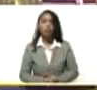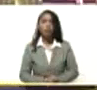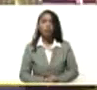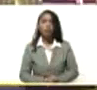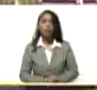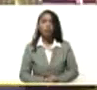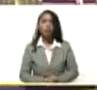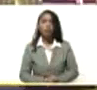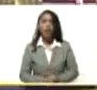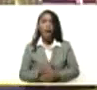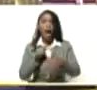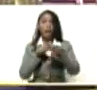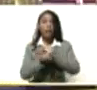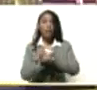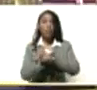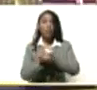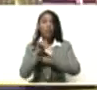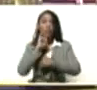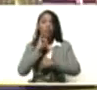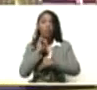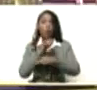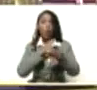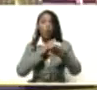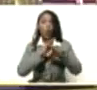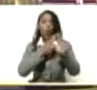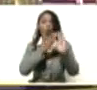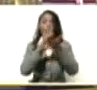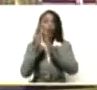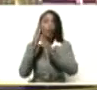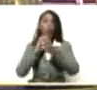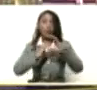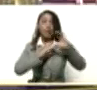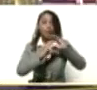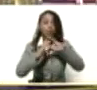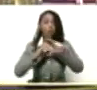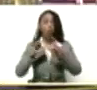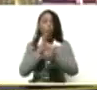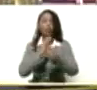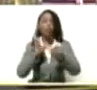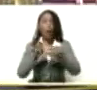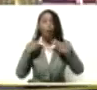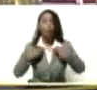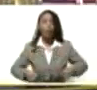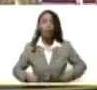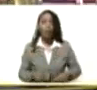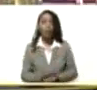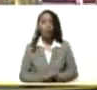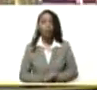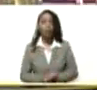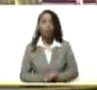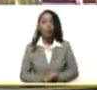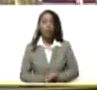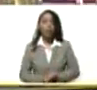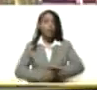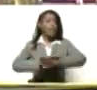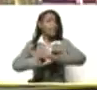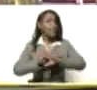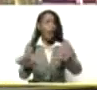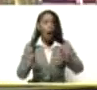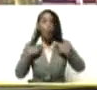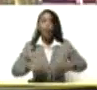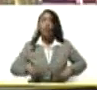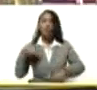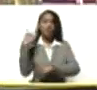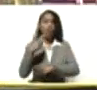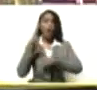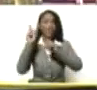y en el acceso a la información, a la comunicación y a la cultura de la humanidad. Ya la humanidad, solo por